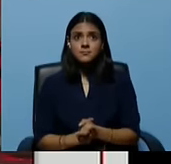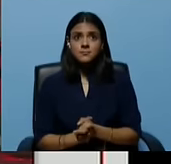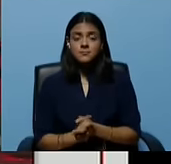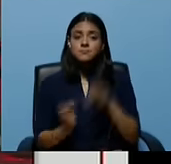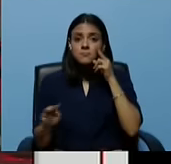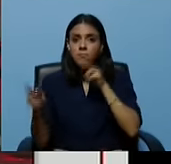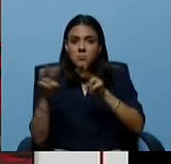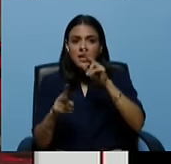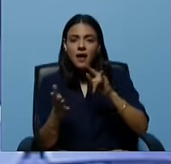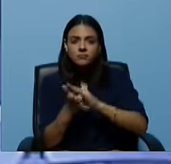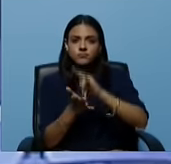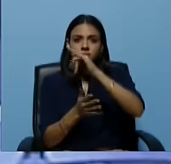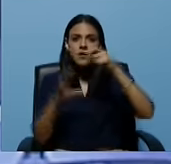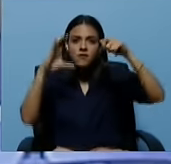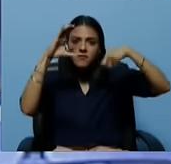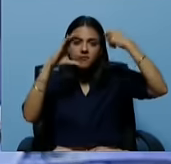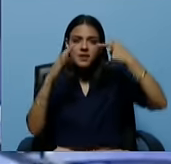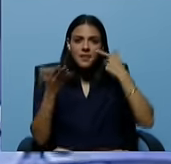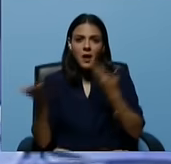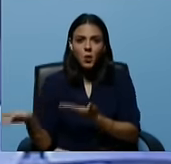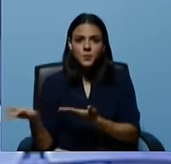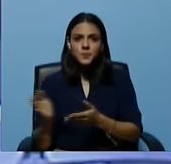Veamos un video.